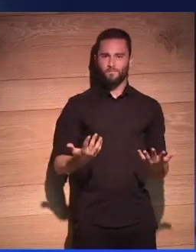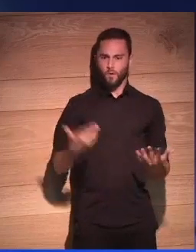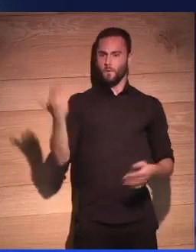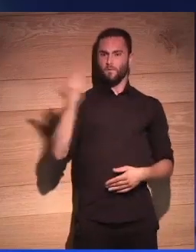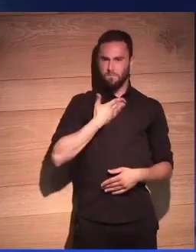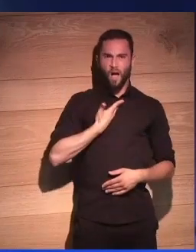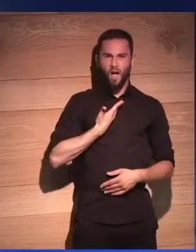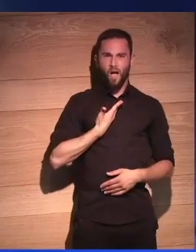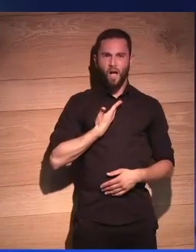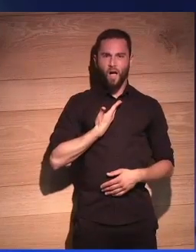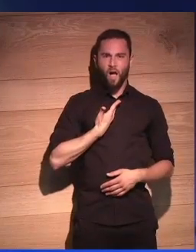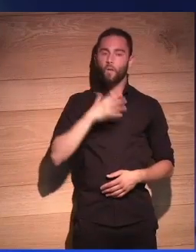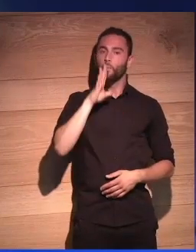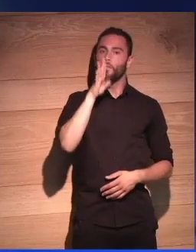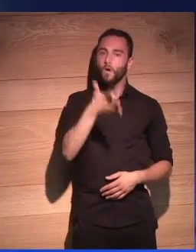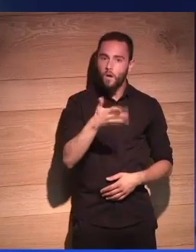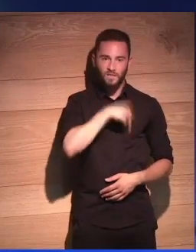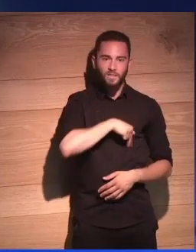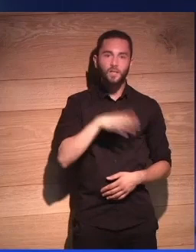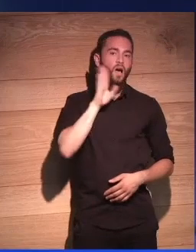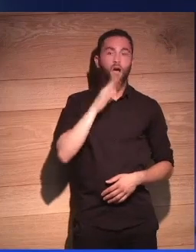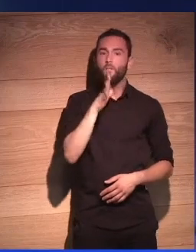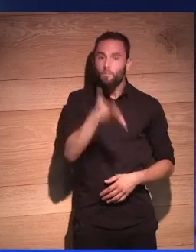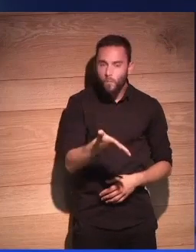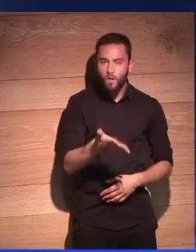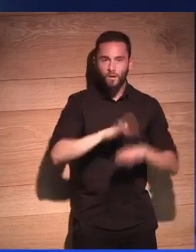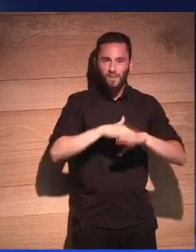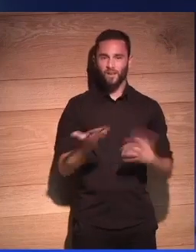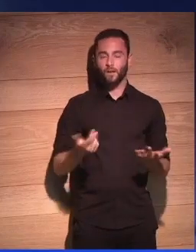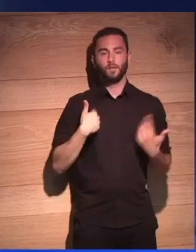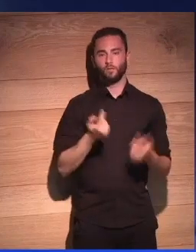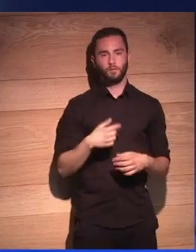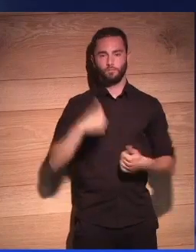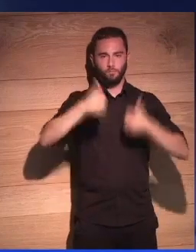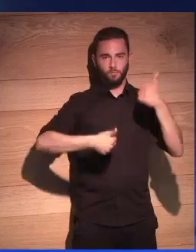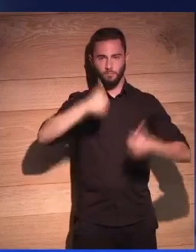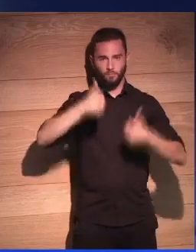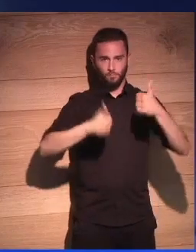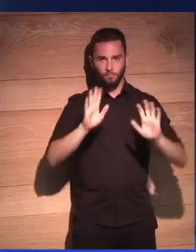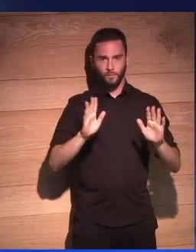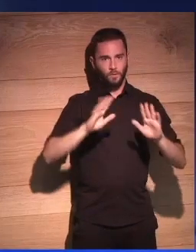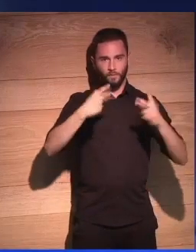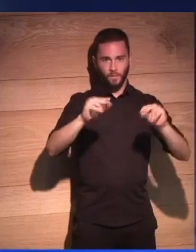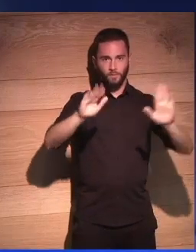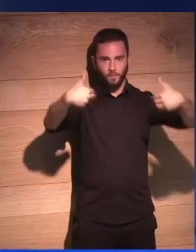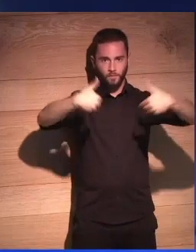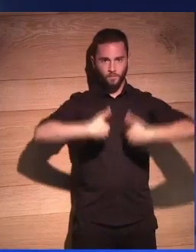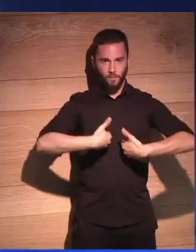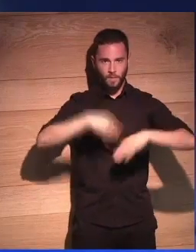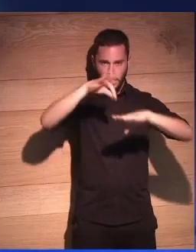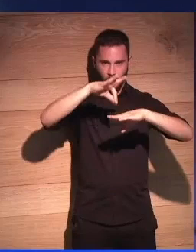impacto, ¿por qué? ¿Por qué me sentí así? Así que volví del torneo ya con la idea, con el germen, ¿no? Con la